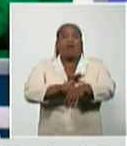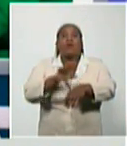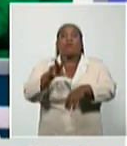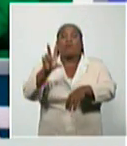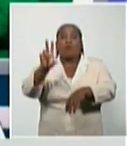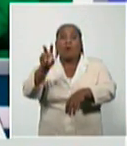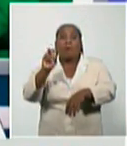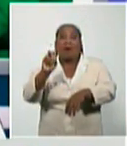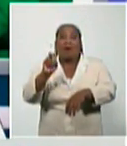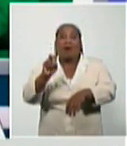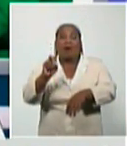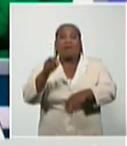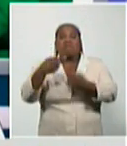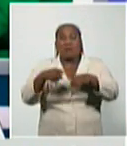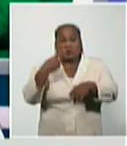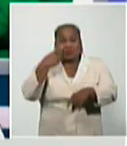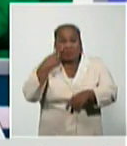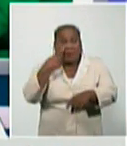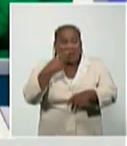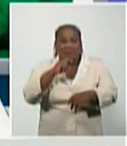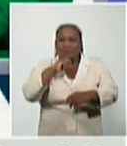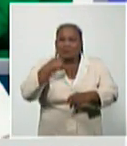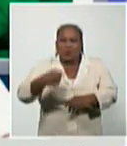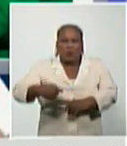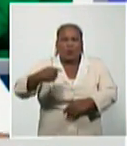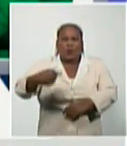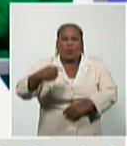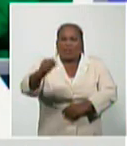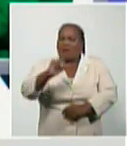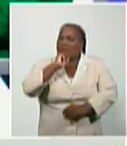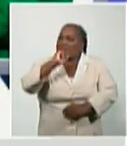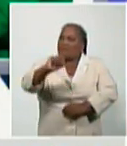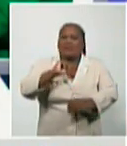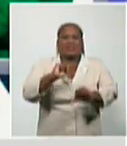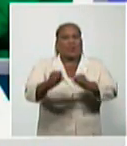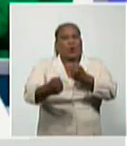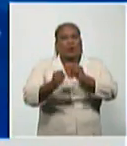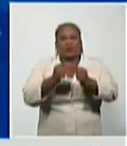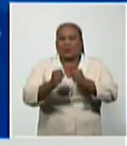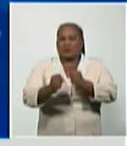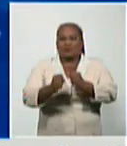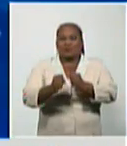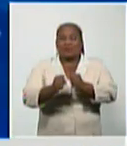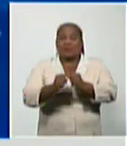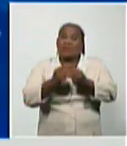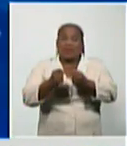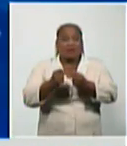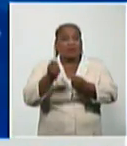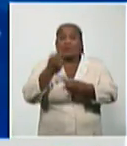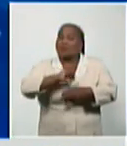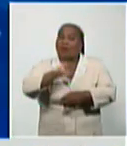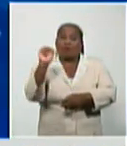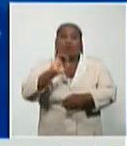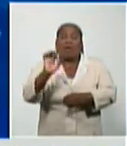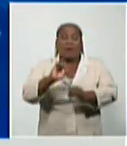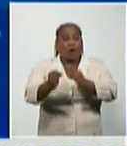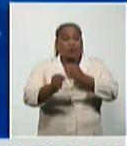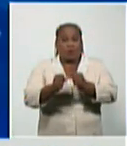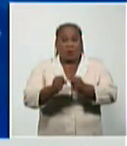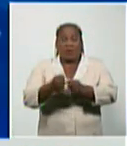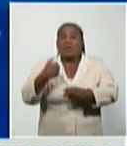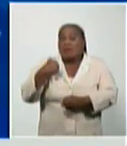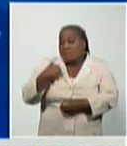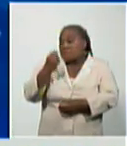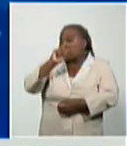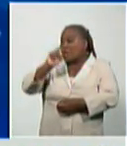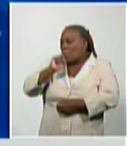que es más difícil su control y que no se ha logrado en mayor parte del mundo. Y uno se pregunta, doctor, ¿hasta cuándo serán estas